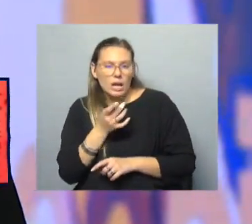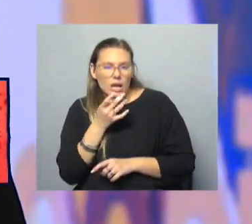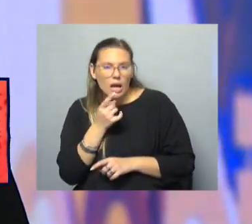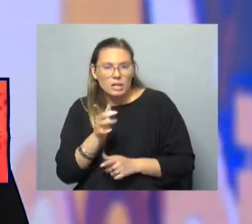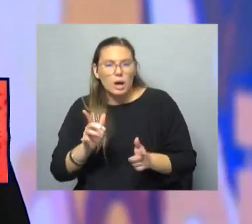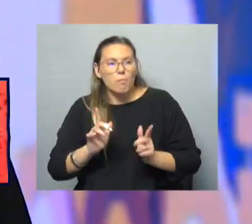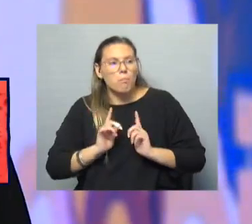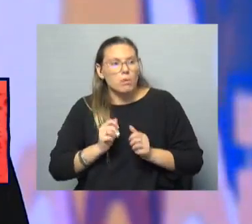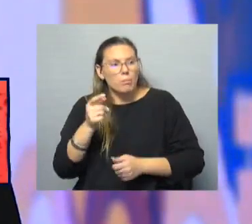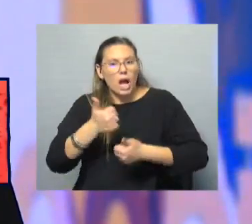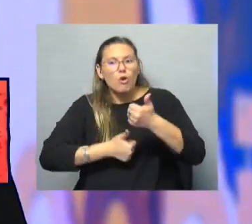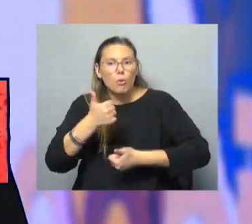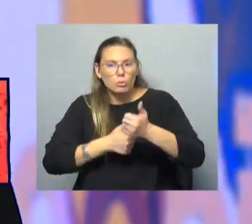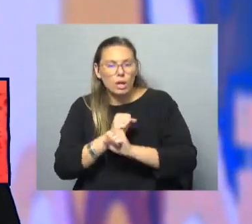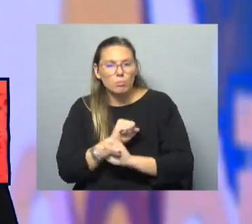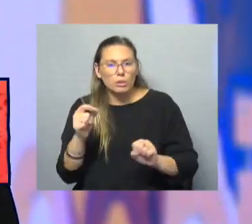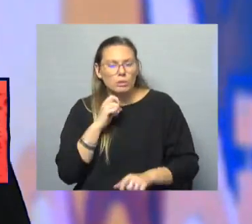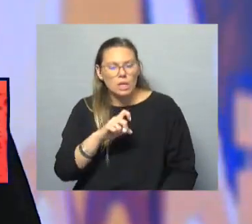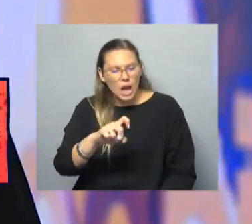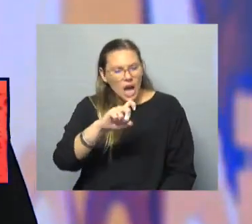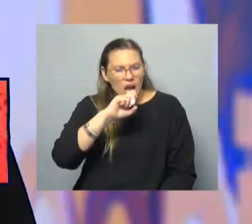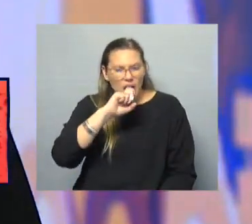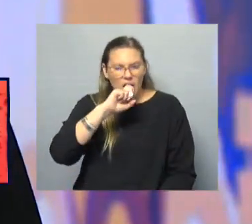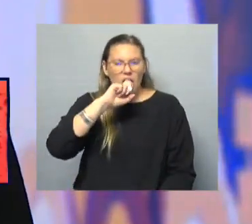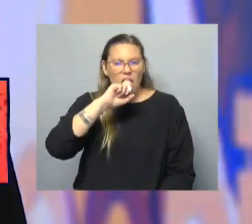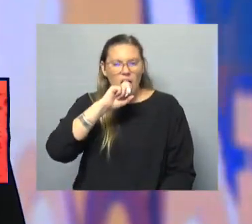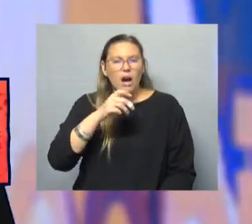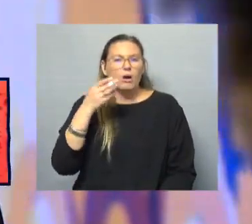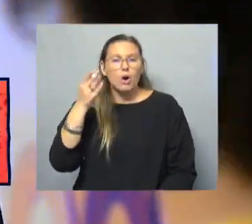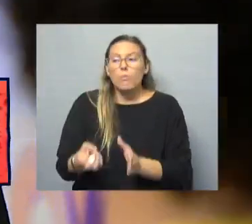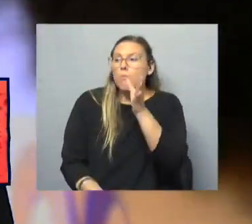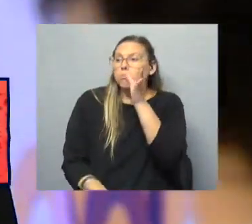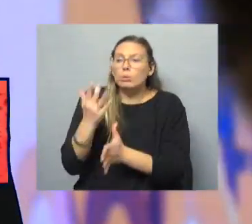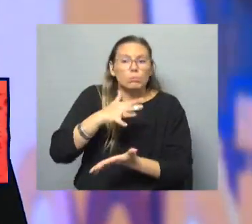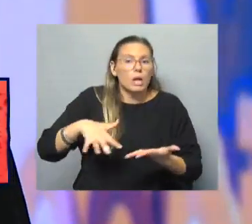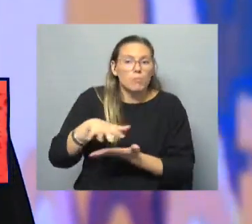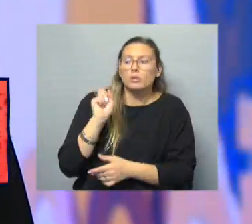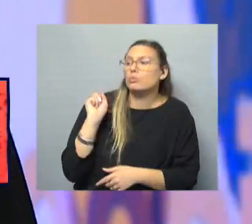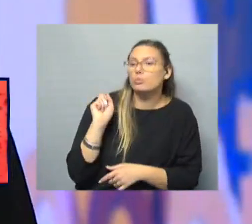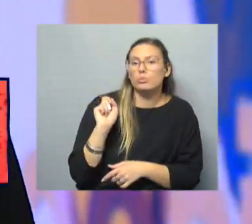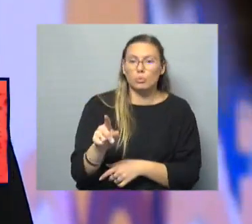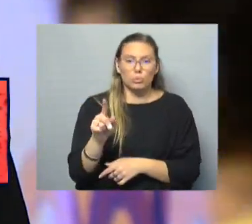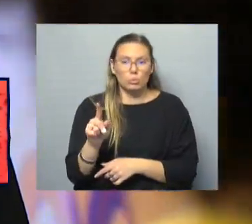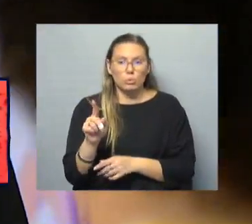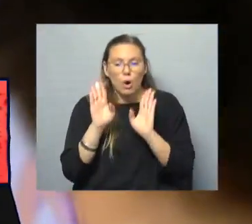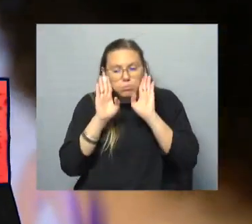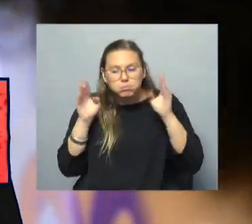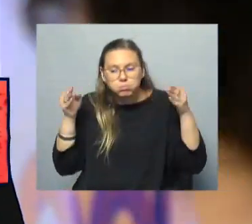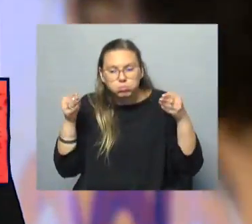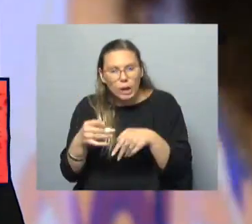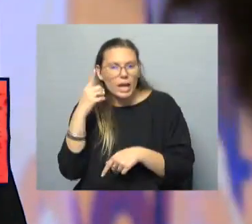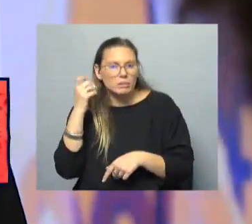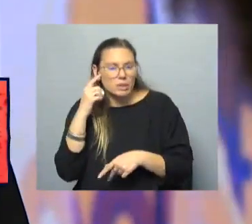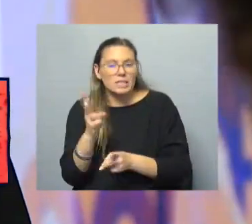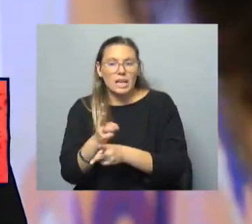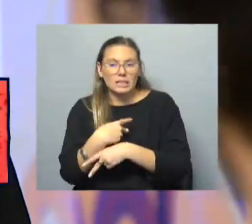de estos concursos. Entonces ella, al enojarse, se fue a crear sus propios espacios, especialmente enfocado en la experiencia